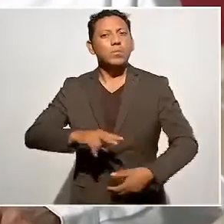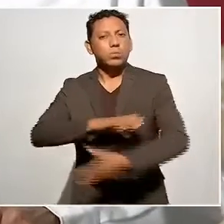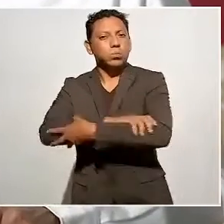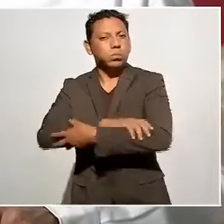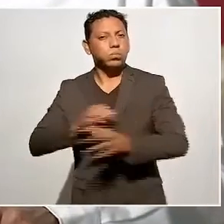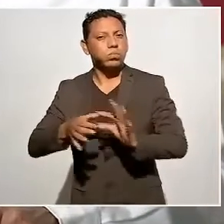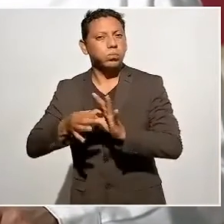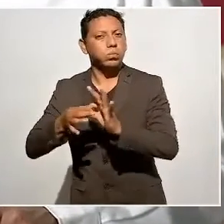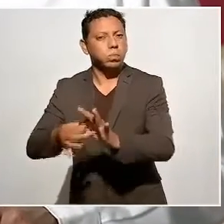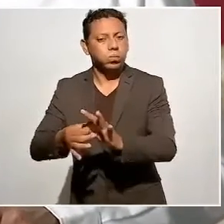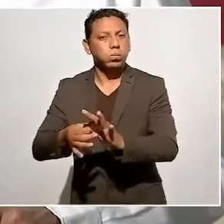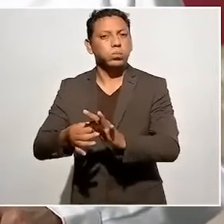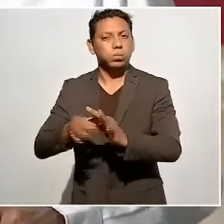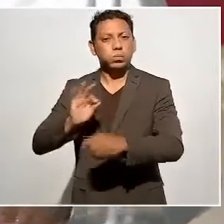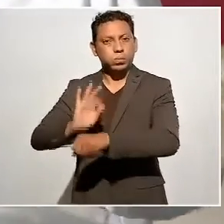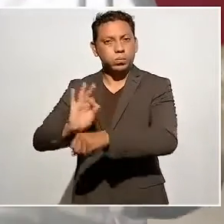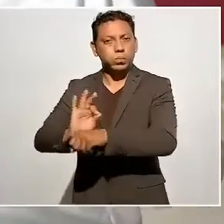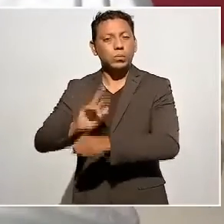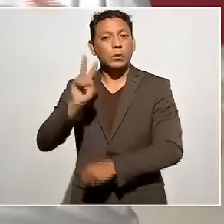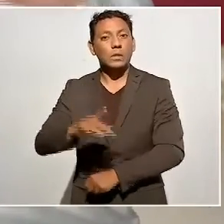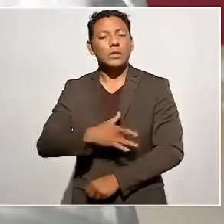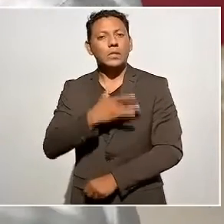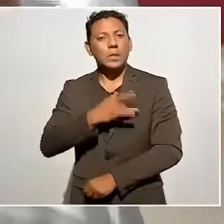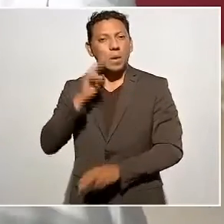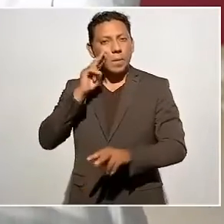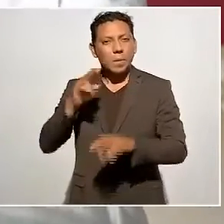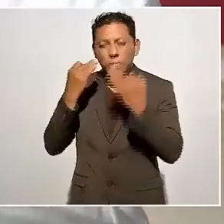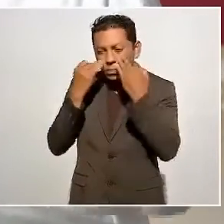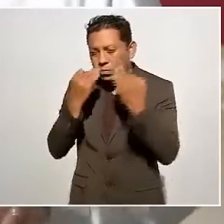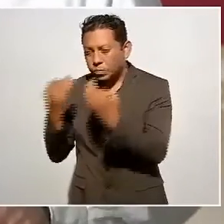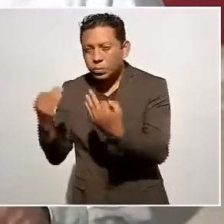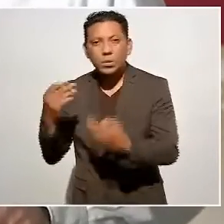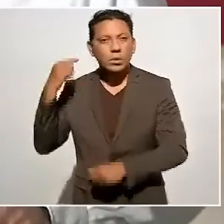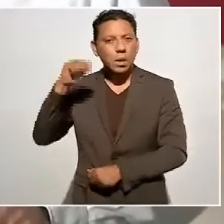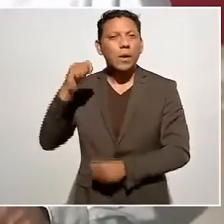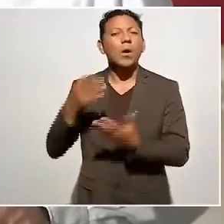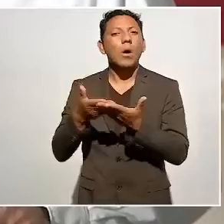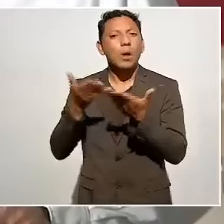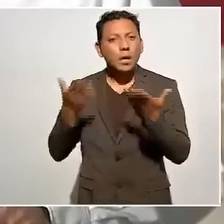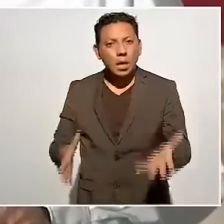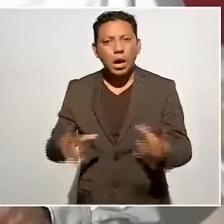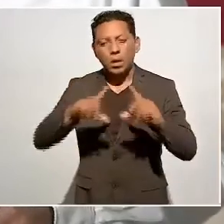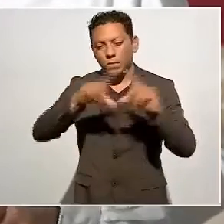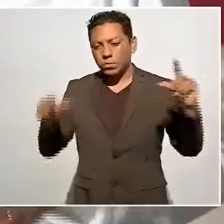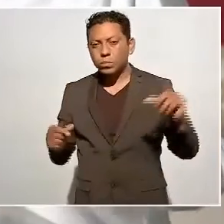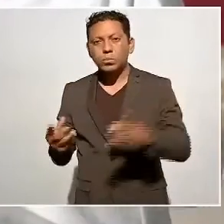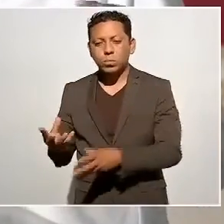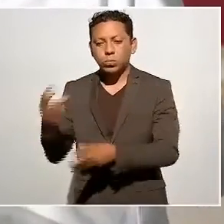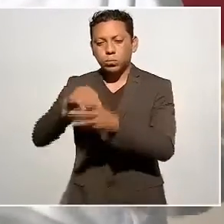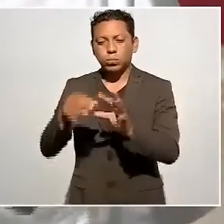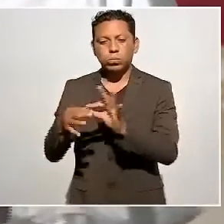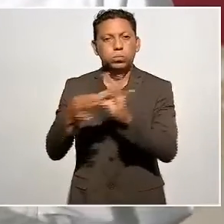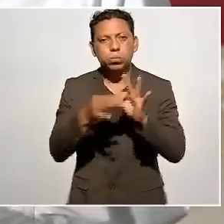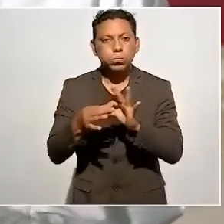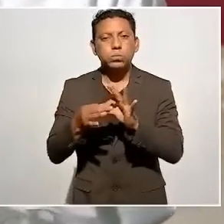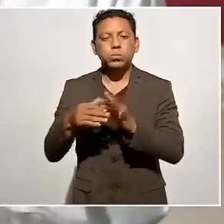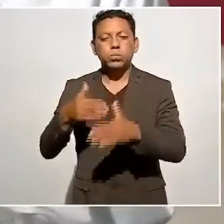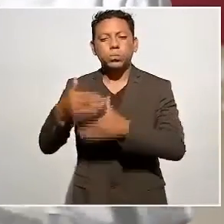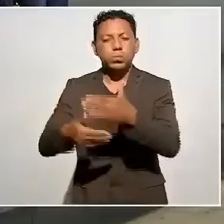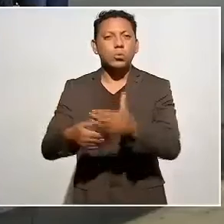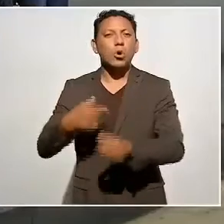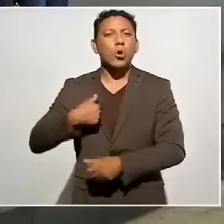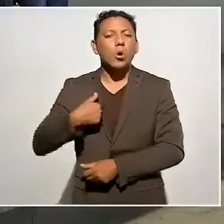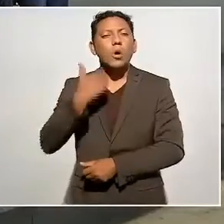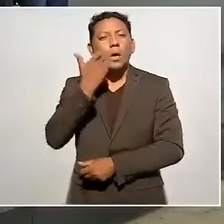del presidente, se siente pues ya Tabasco integrado al resto del país. Y terminaría